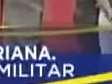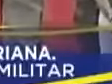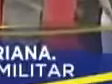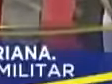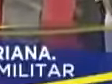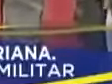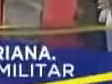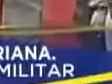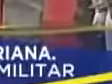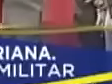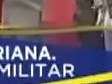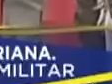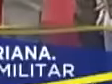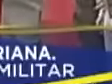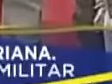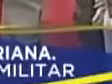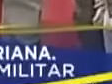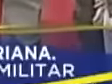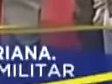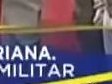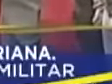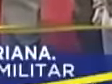en el Samán de Güere